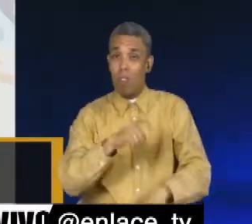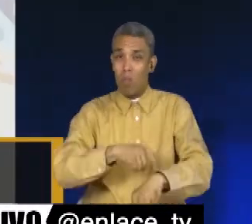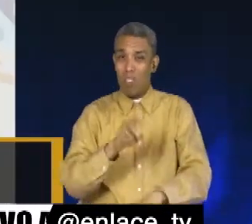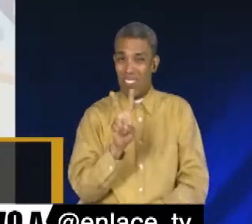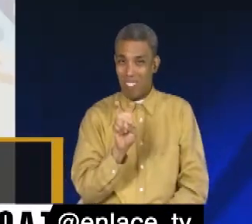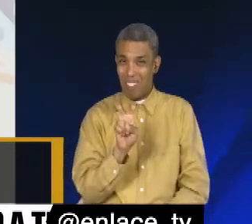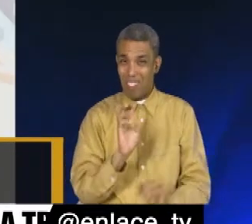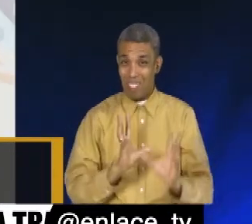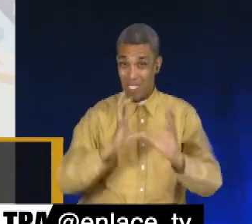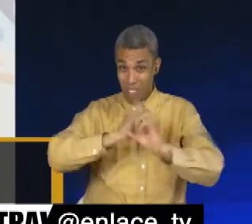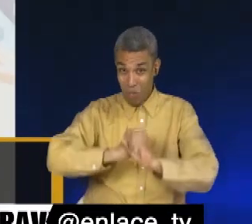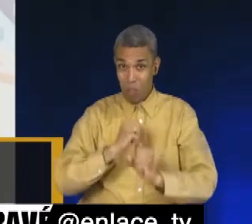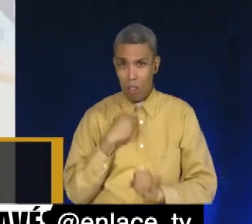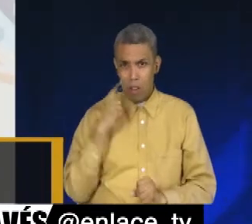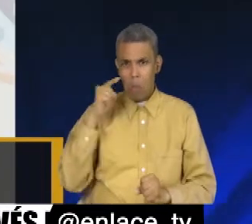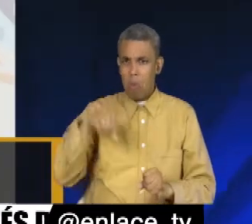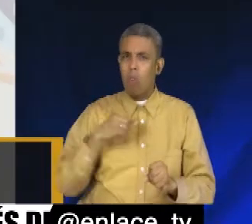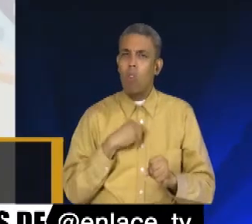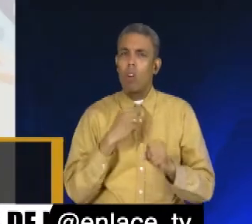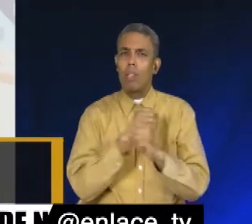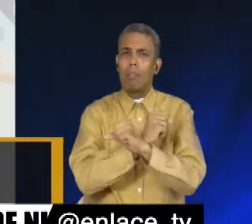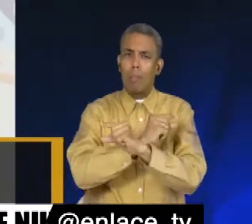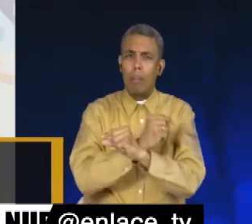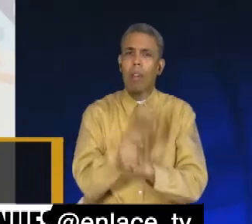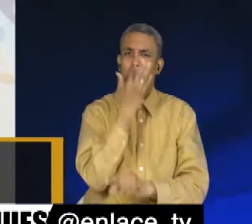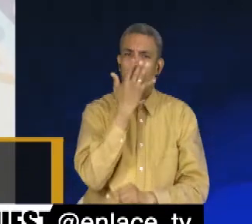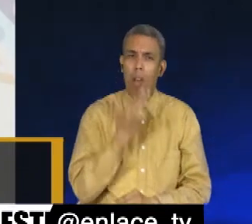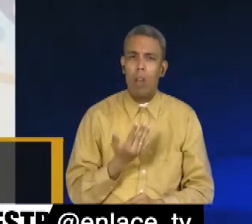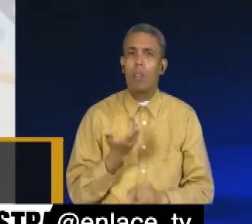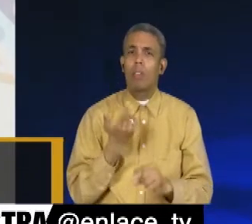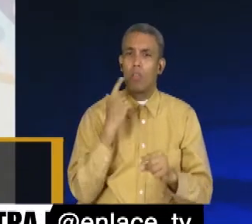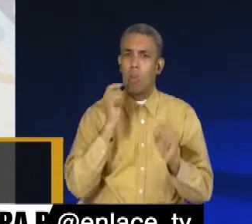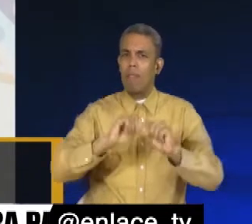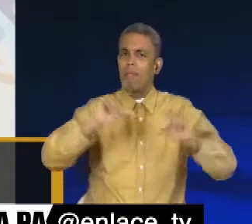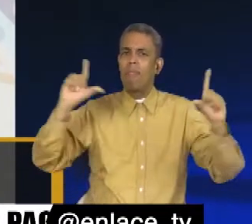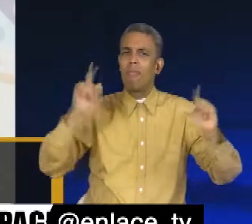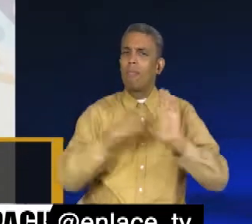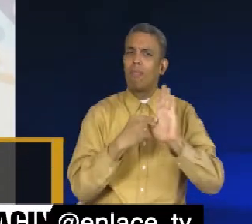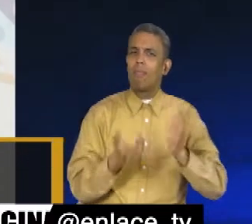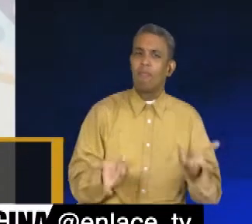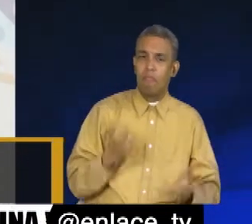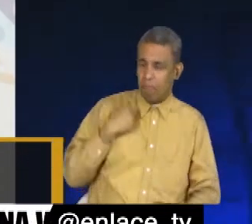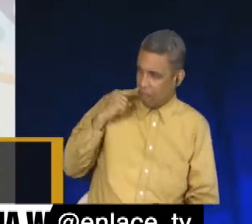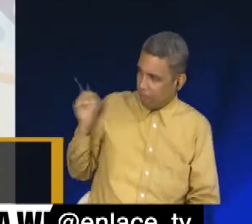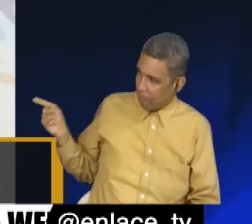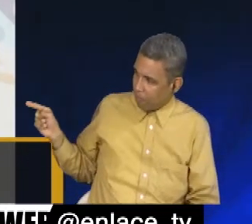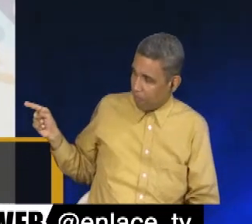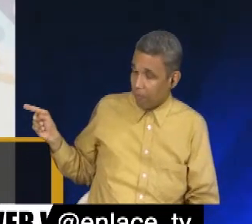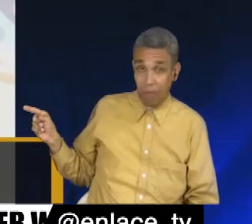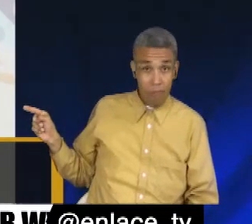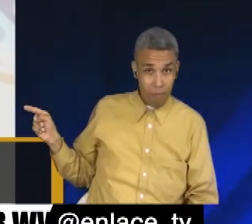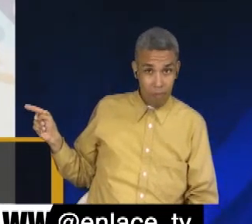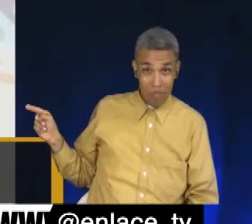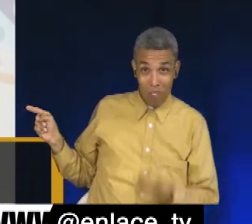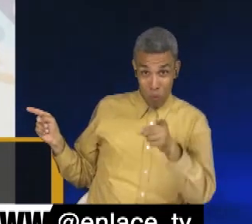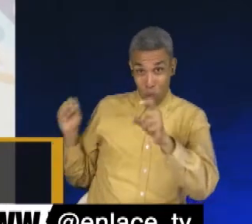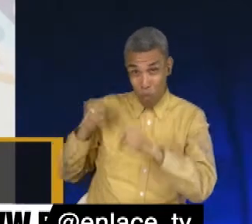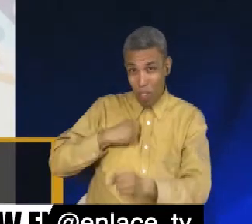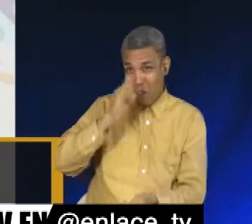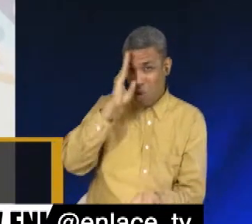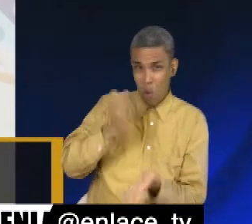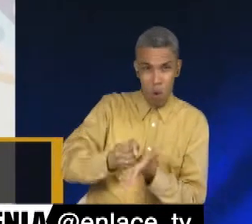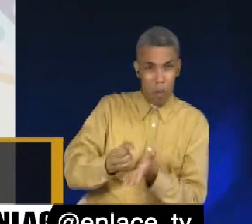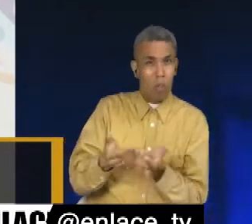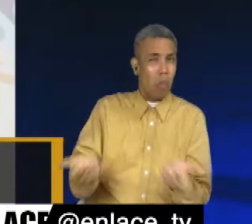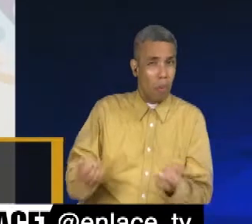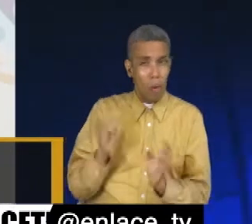sociales se promueve una twitteratón con el hashtag Colombia por el PMRB para que los ciudadanos opinen sobre esta